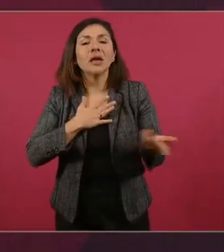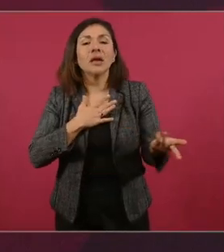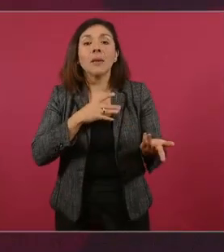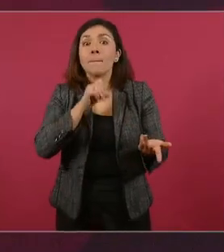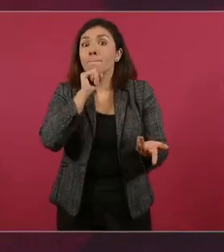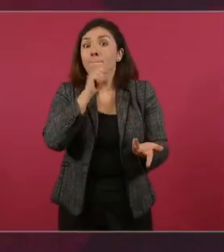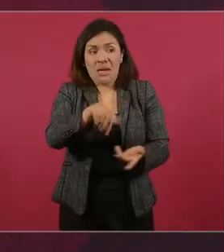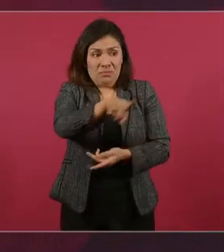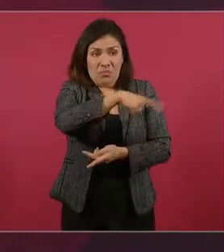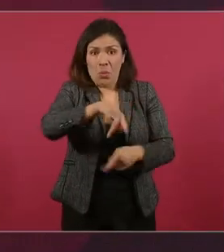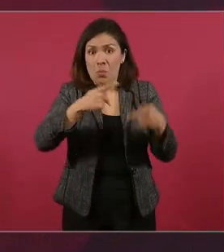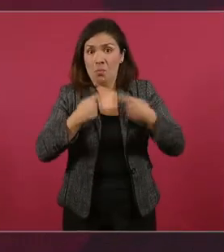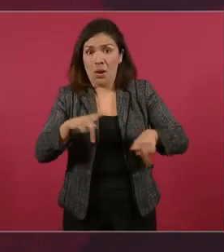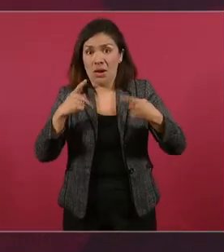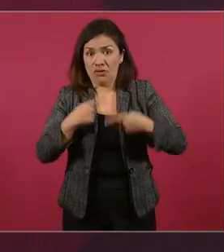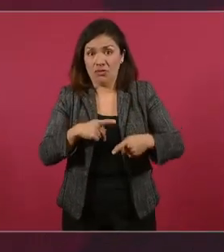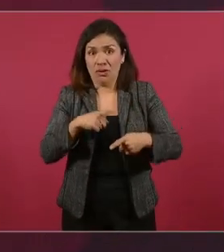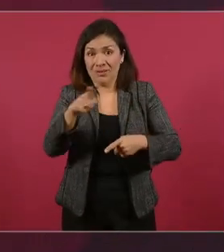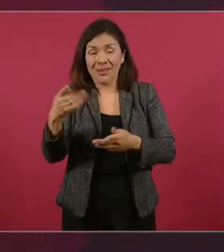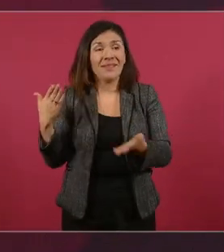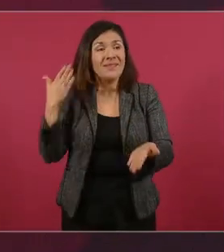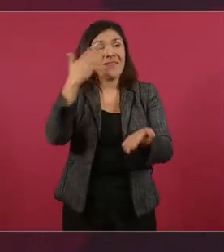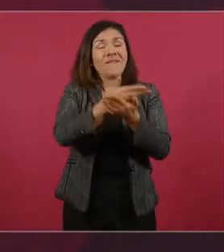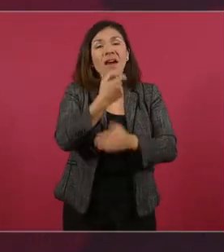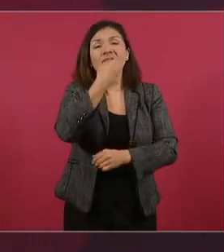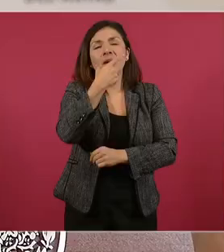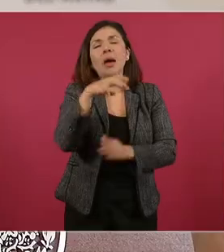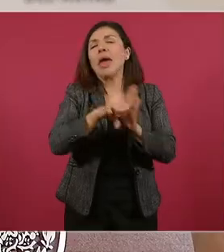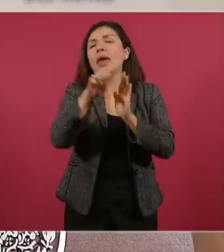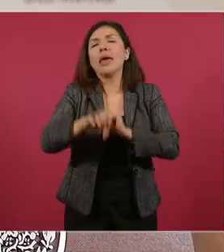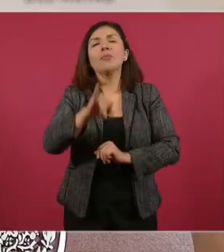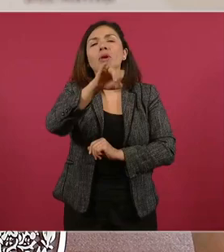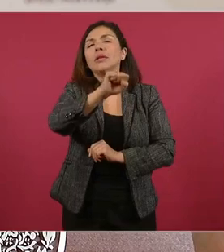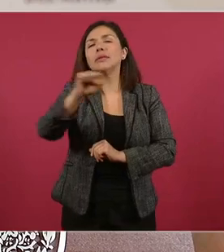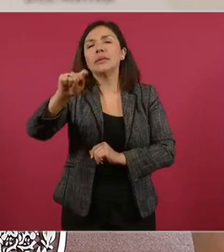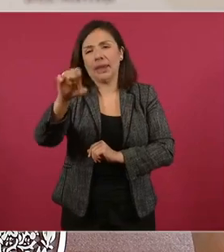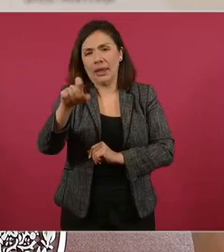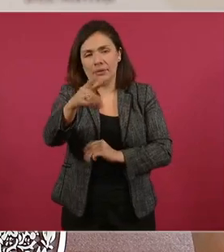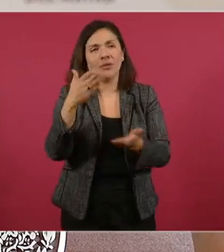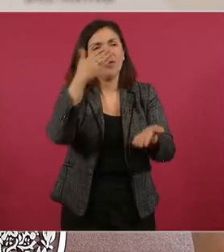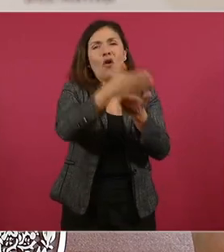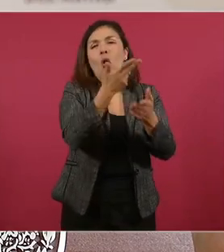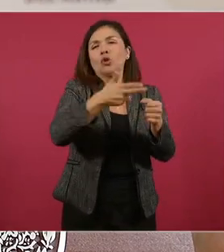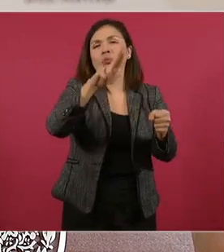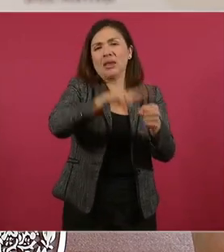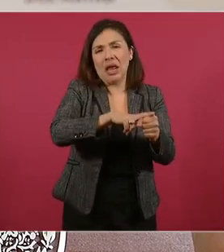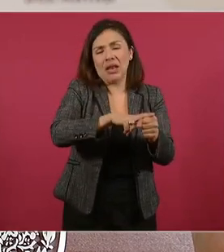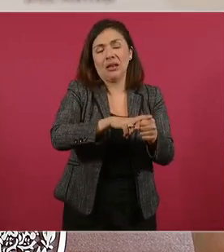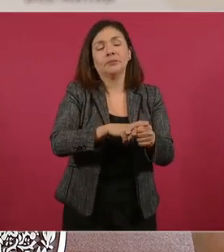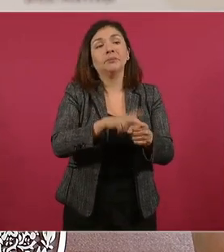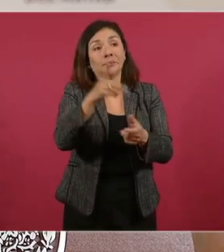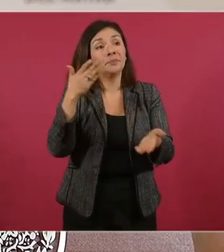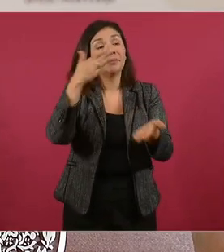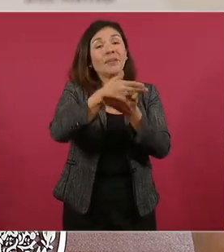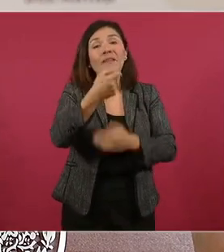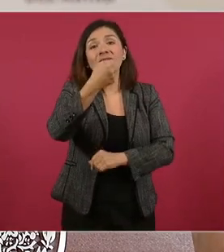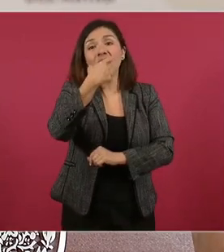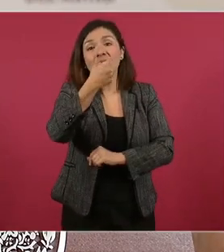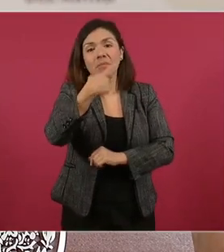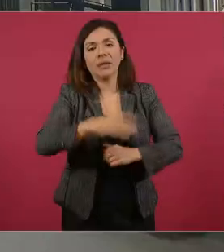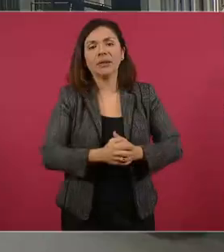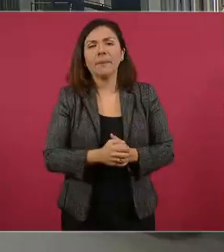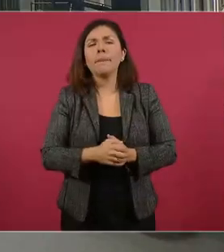la misma gente que va a la farmacia del ISSSTE, por ejemplo, en los hospitales del ISSSTE. A